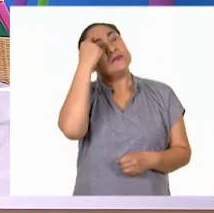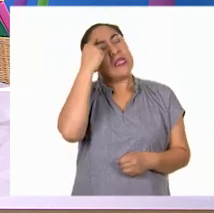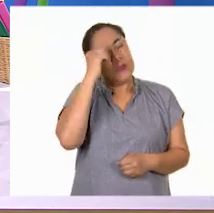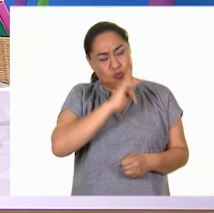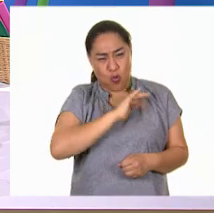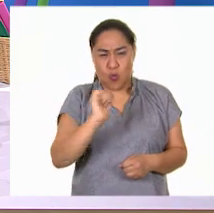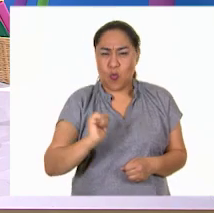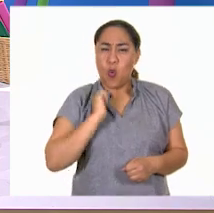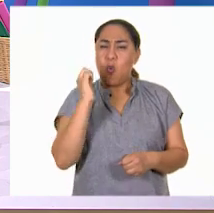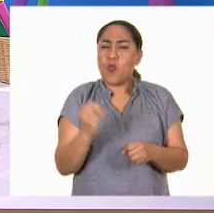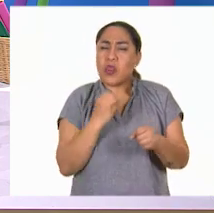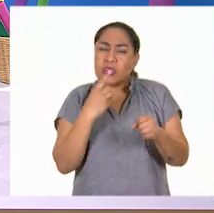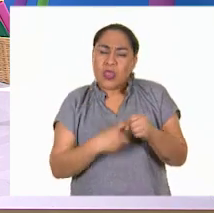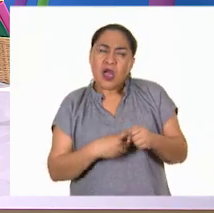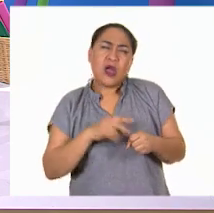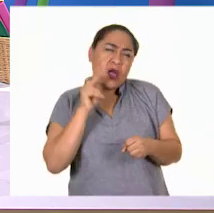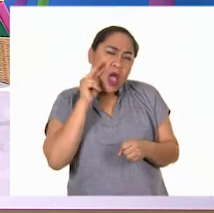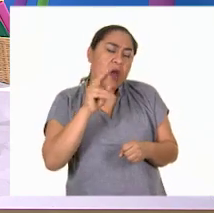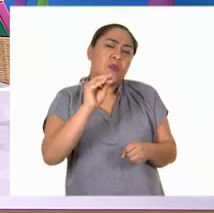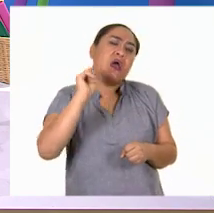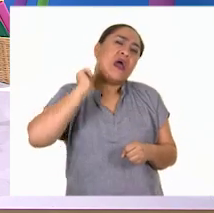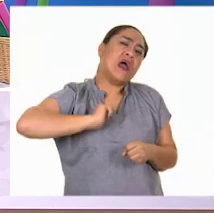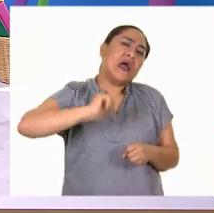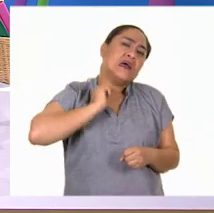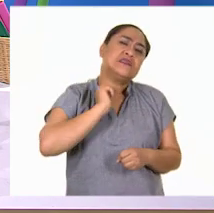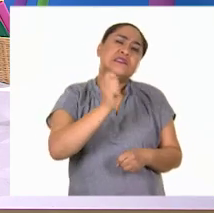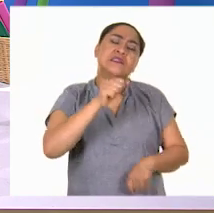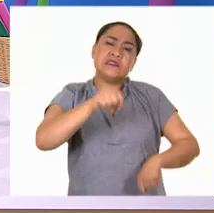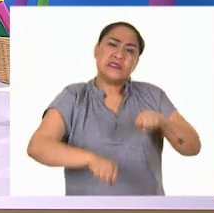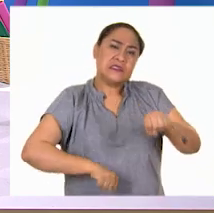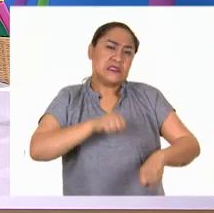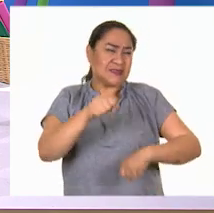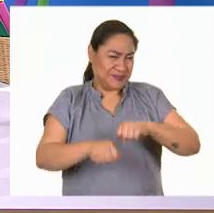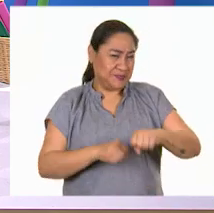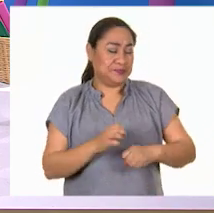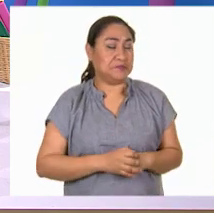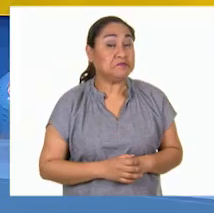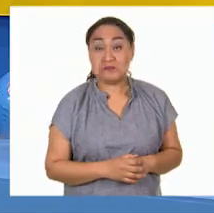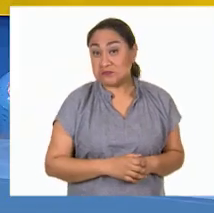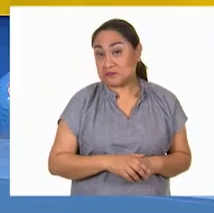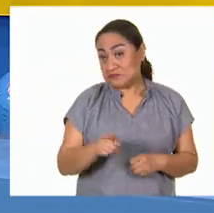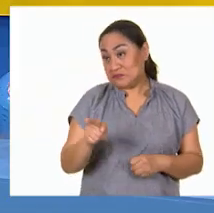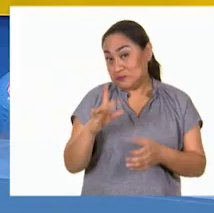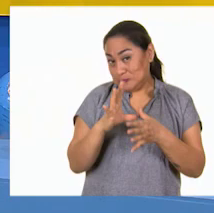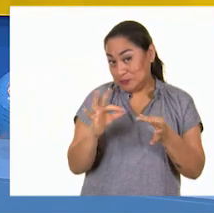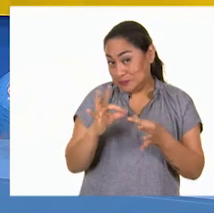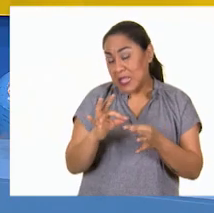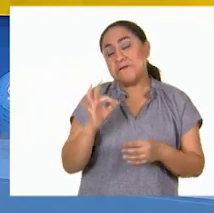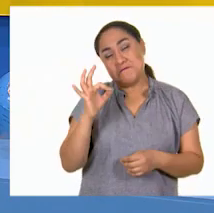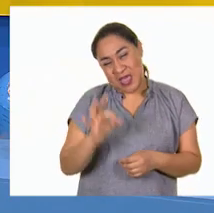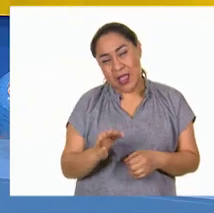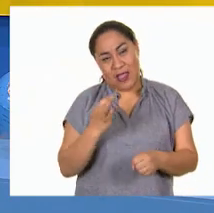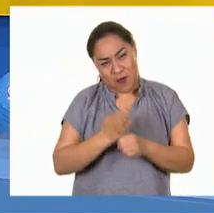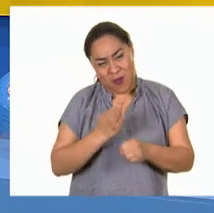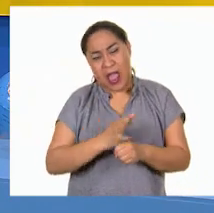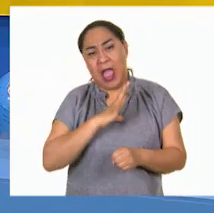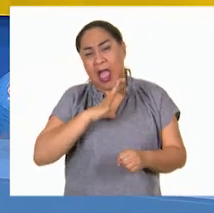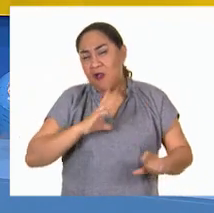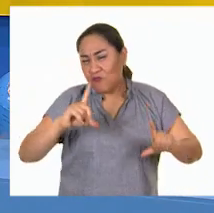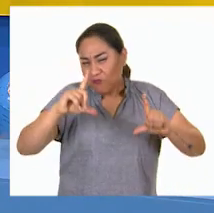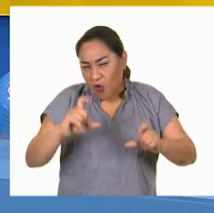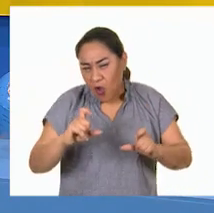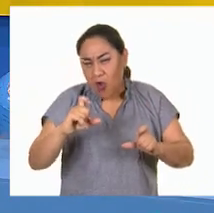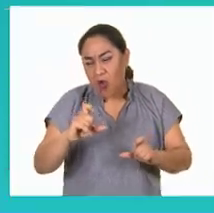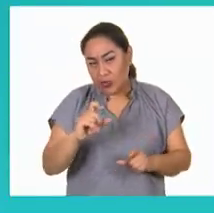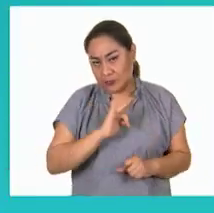ver cómo era el ciclismo en aquella época. Pues qué bueno que lo mencionas, Jenny, porque justamente tenemos por aquí una fotografía en